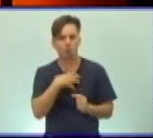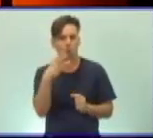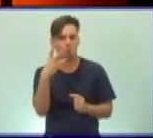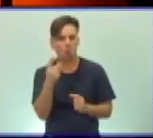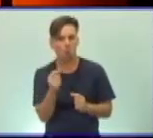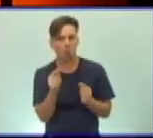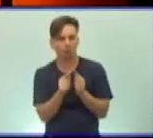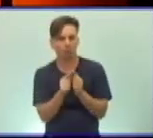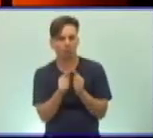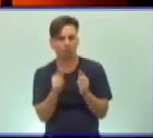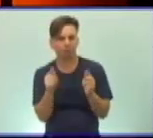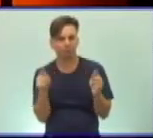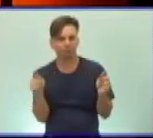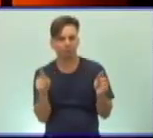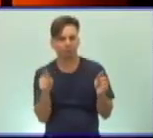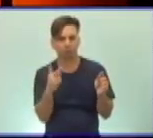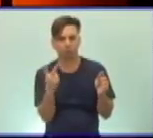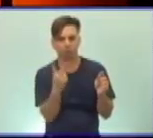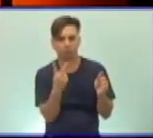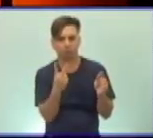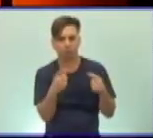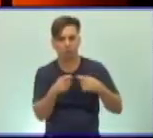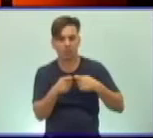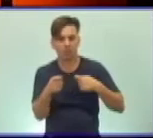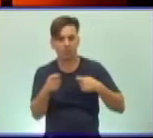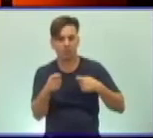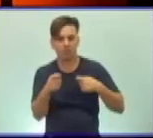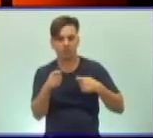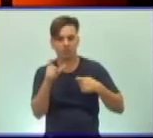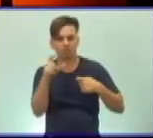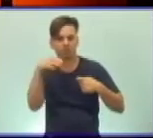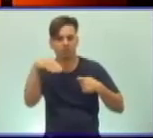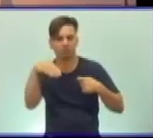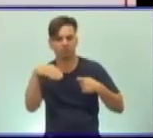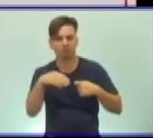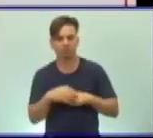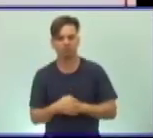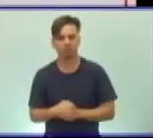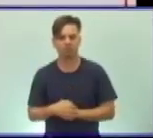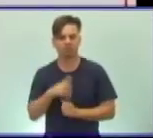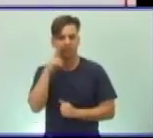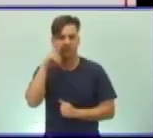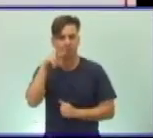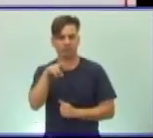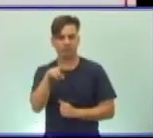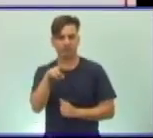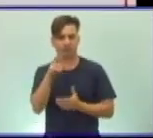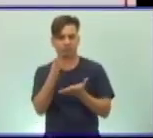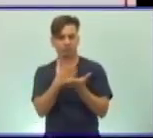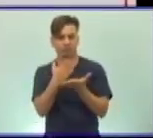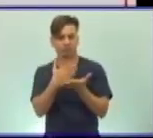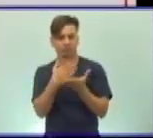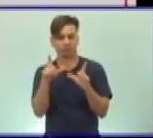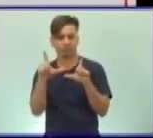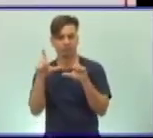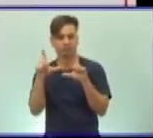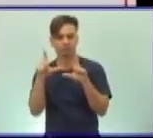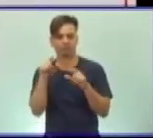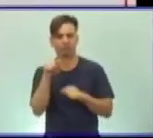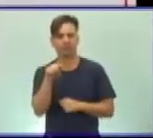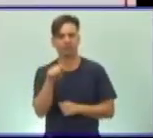longitud de dos segmentos. Pero observa bien, mira bien en tu lámina y en tu libro de texto. Esos dos